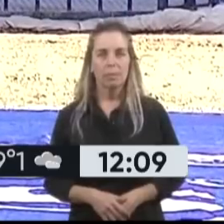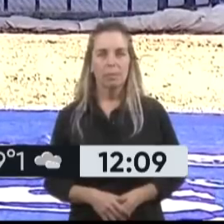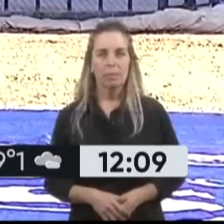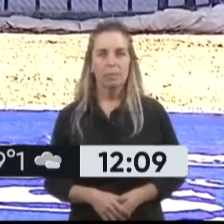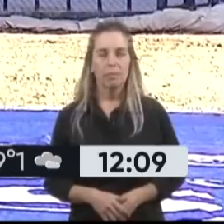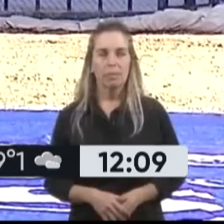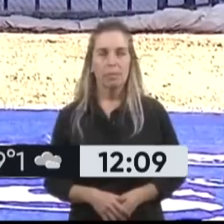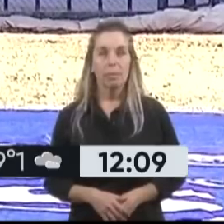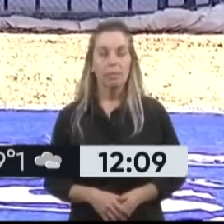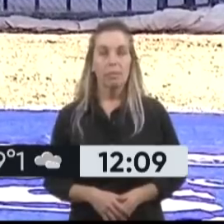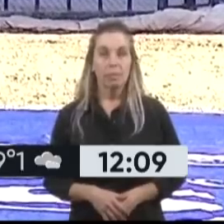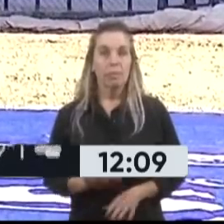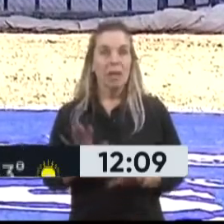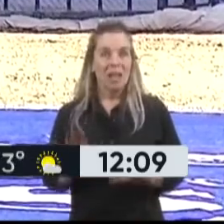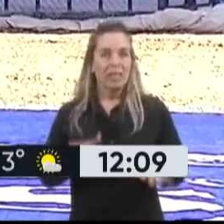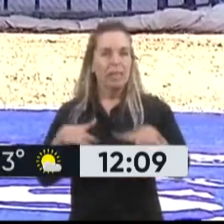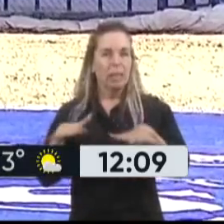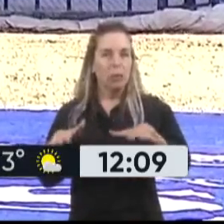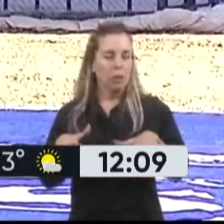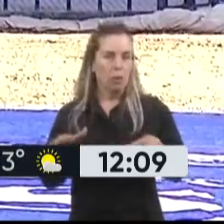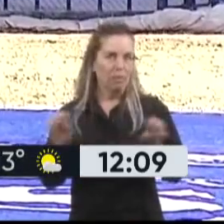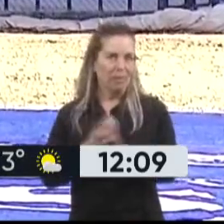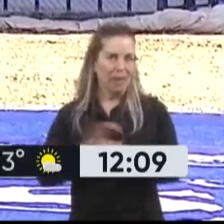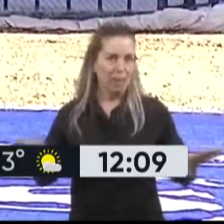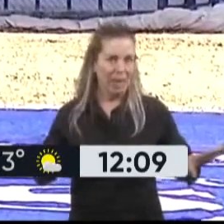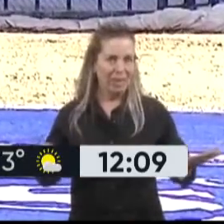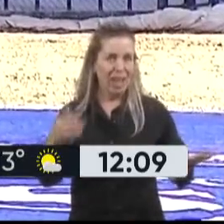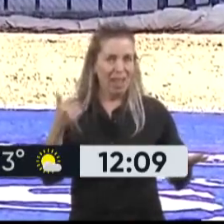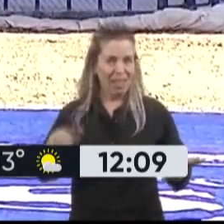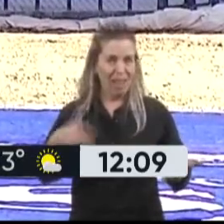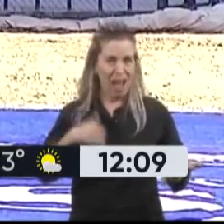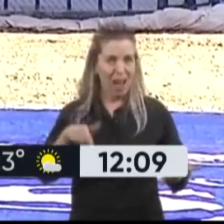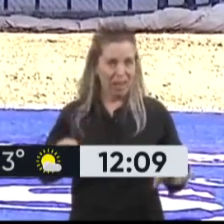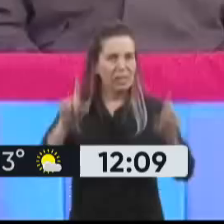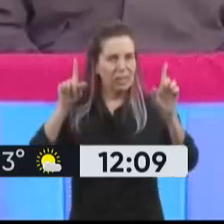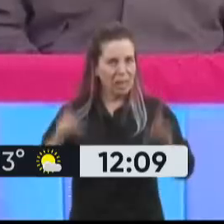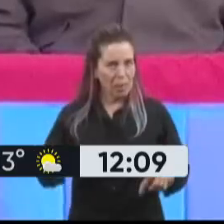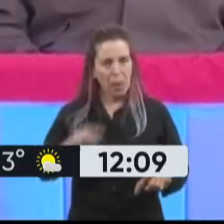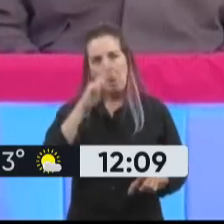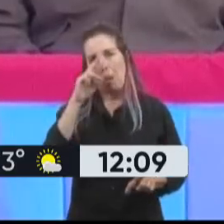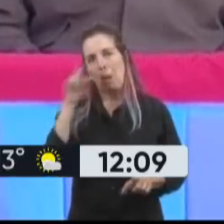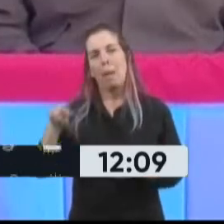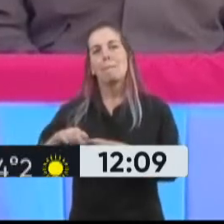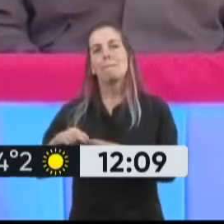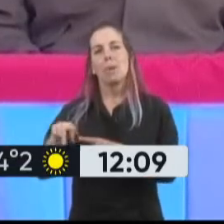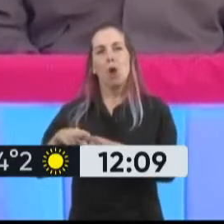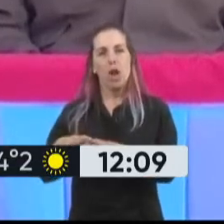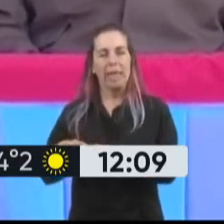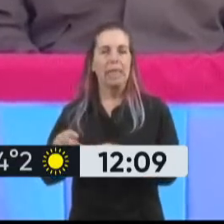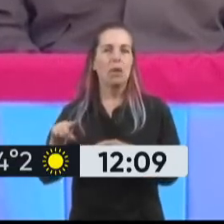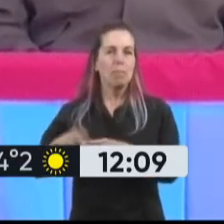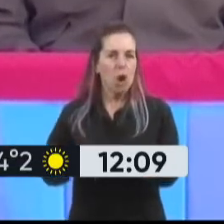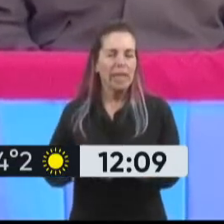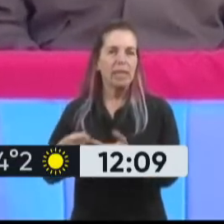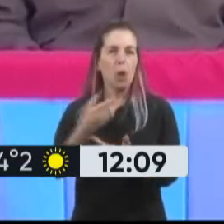En la base de este error trágico en nuestra historia nacional está la fatal arrogancia de la dirigencia. Por ubis,